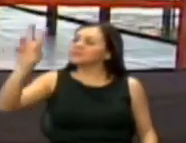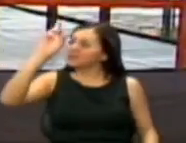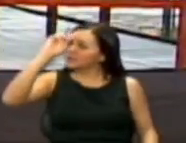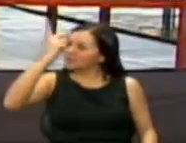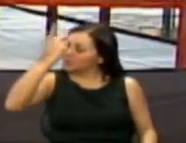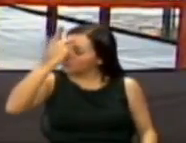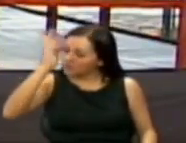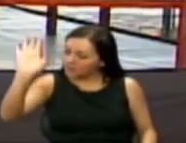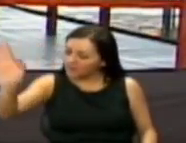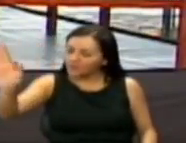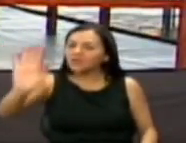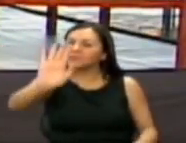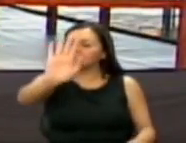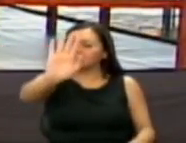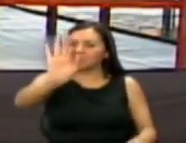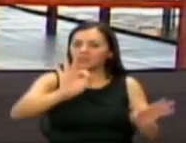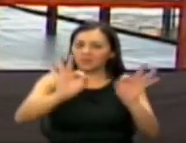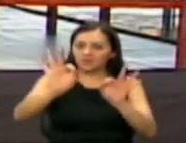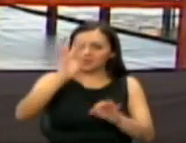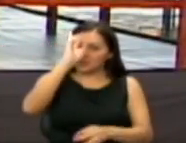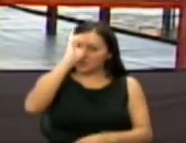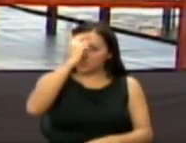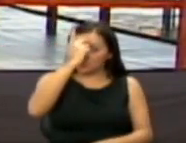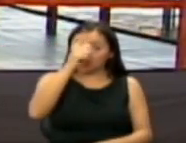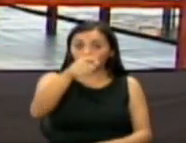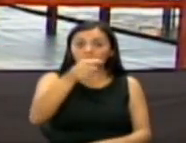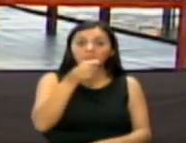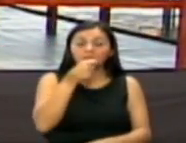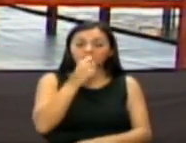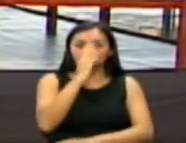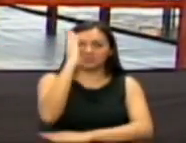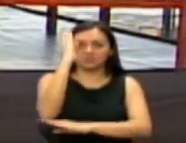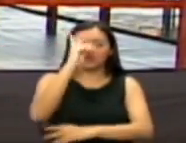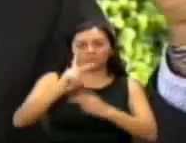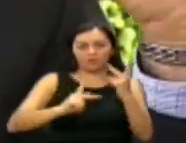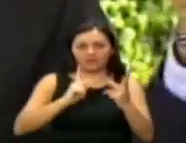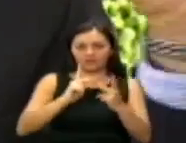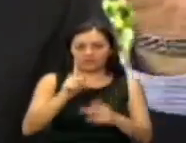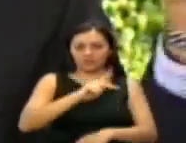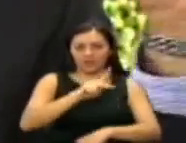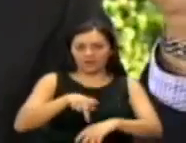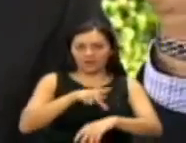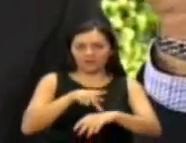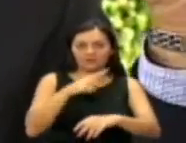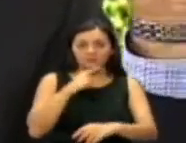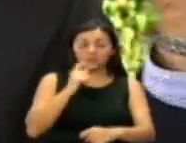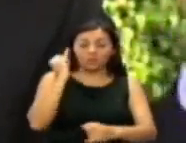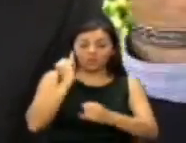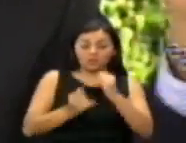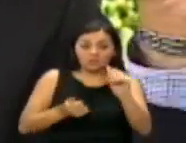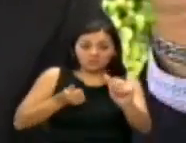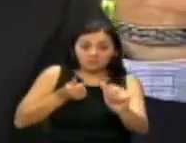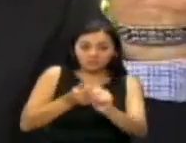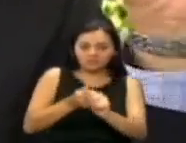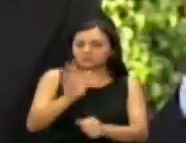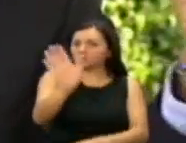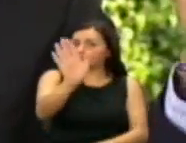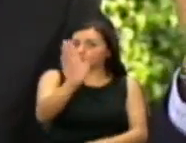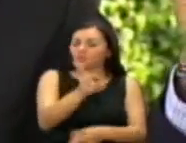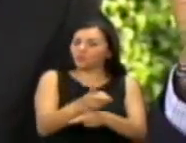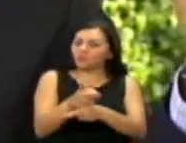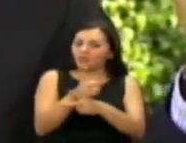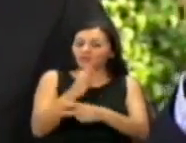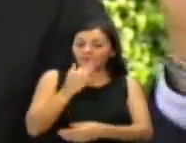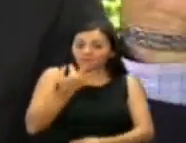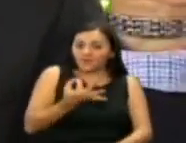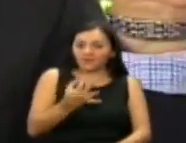Carla. Contrario no, a lo que no, sucedió. No, no, Carla, usted como periodista, no sé si profesional debe ser muy exacto. No es que a última hora cambiamos. Usted no está siendo apegada a la